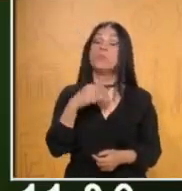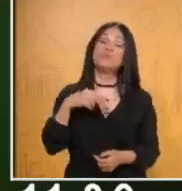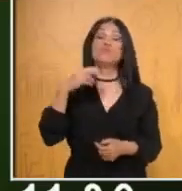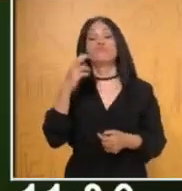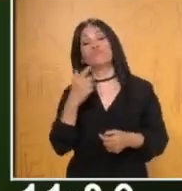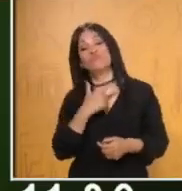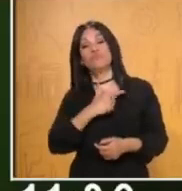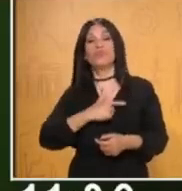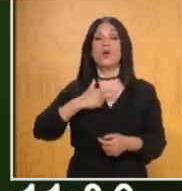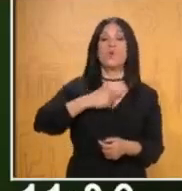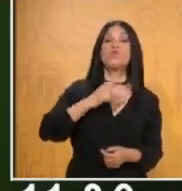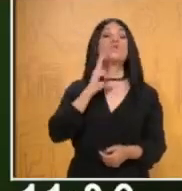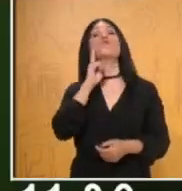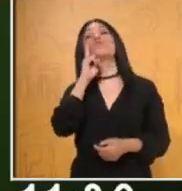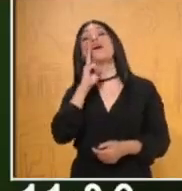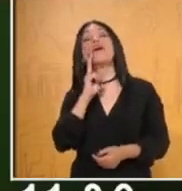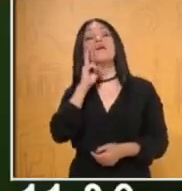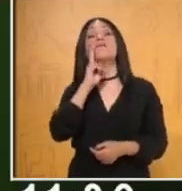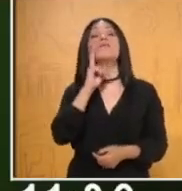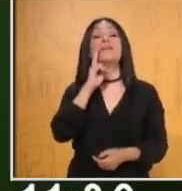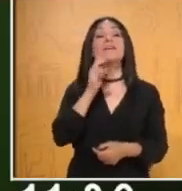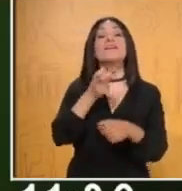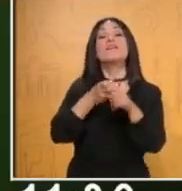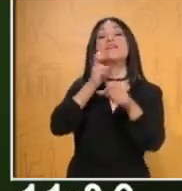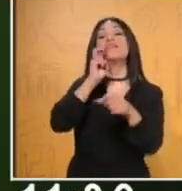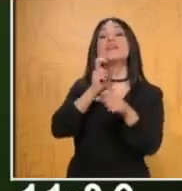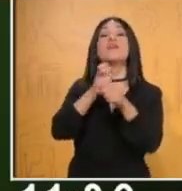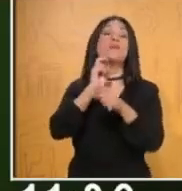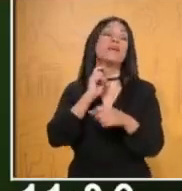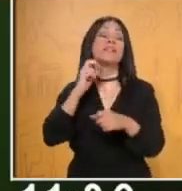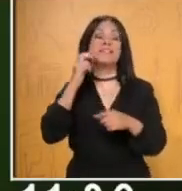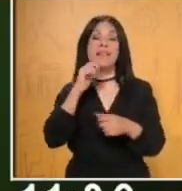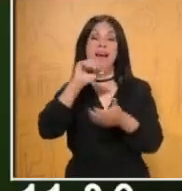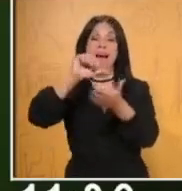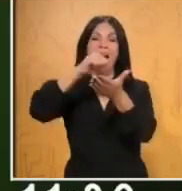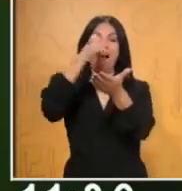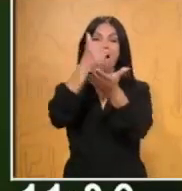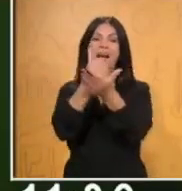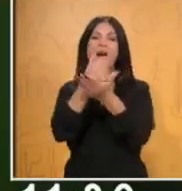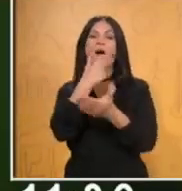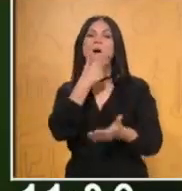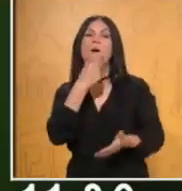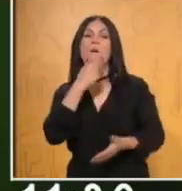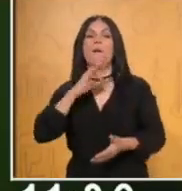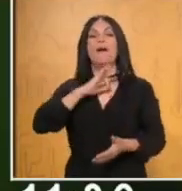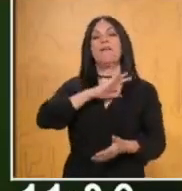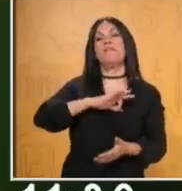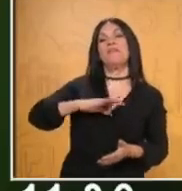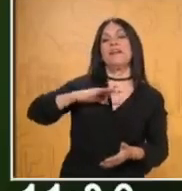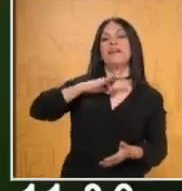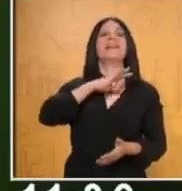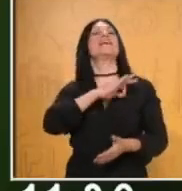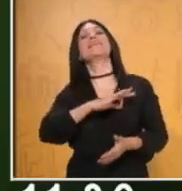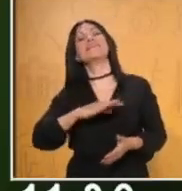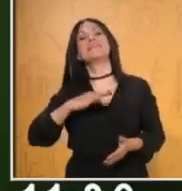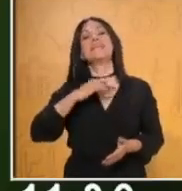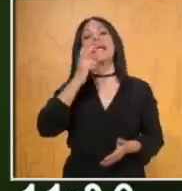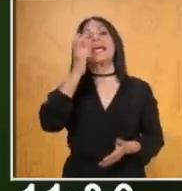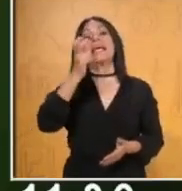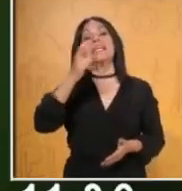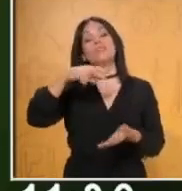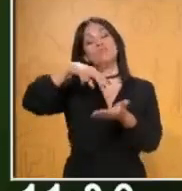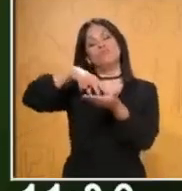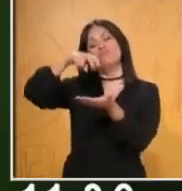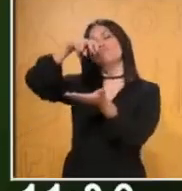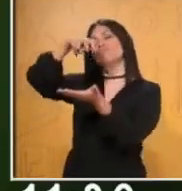cerveza. Después al niño sin falta traerán. Nunca se rompan o no la cabeza, el nombre